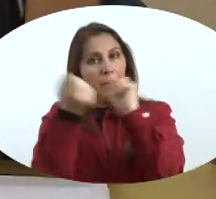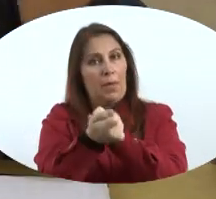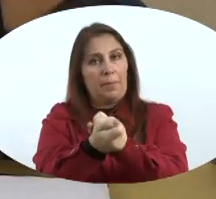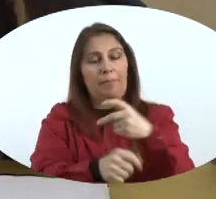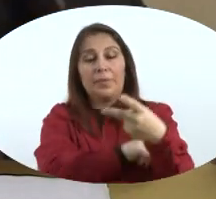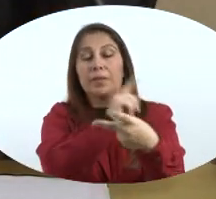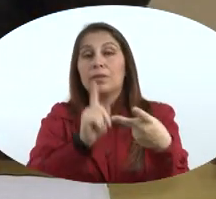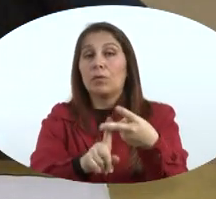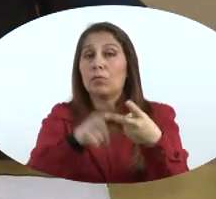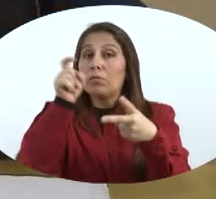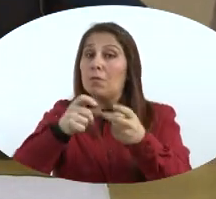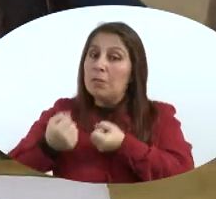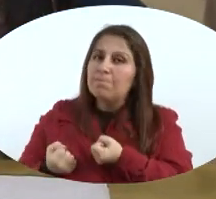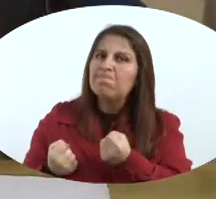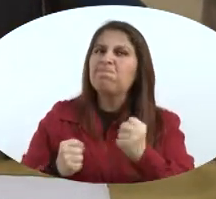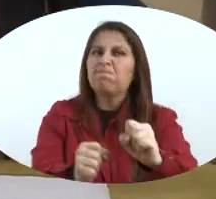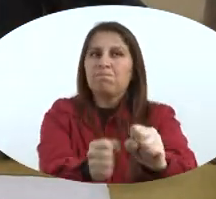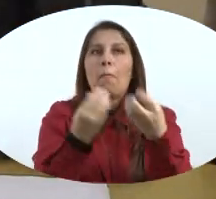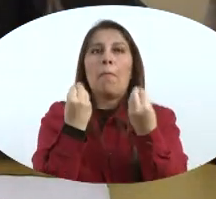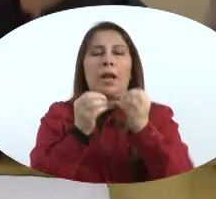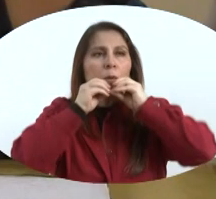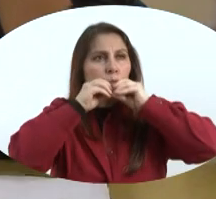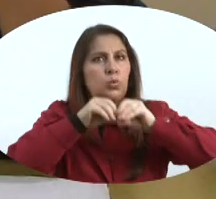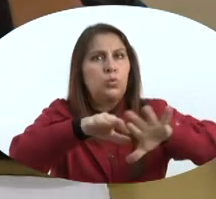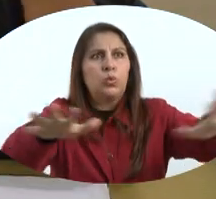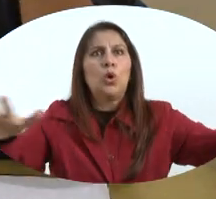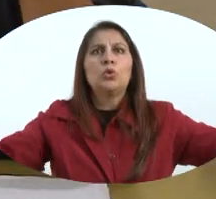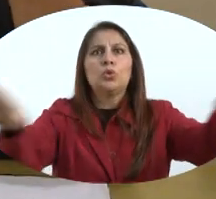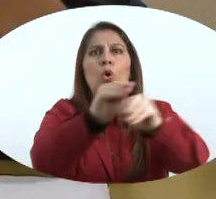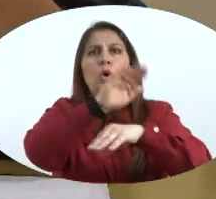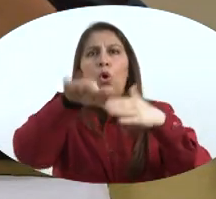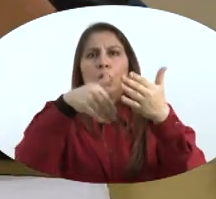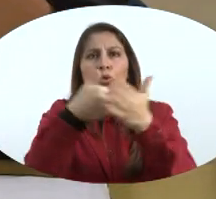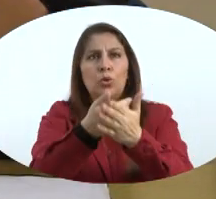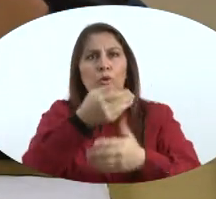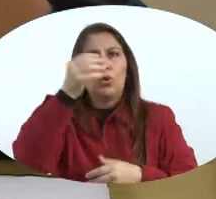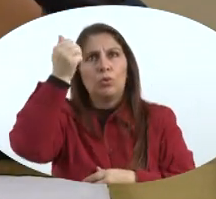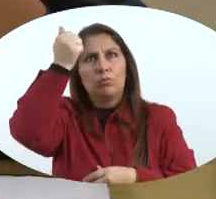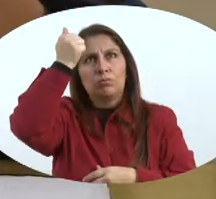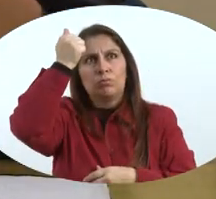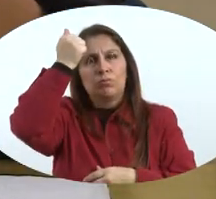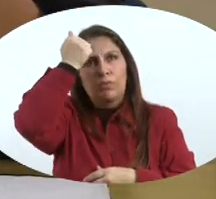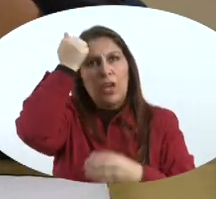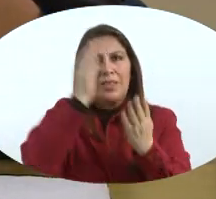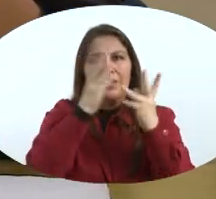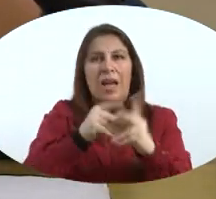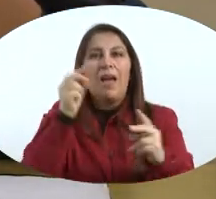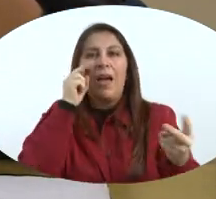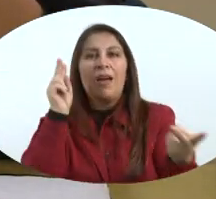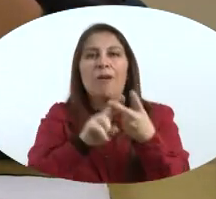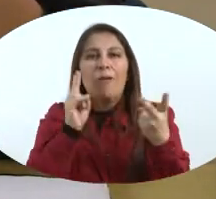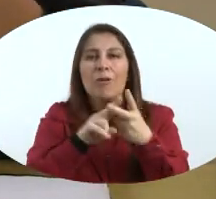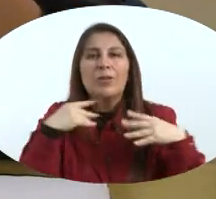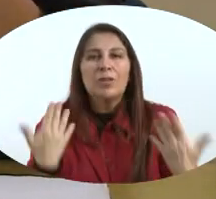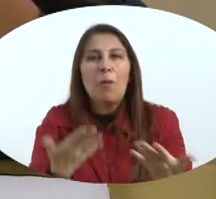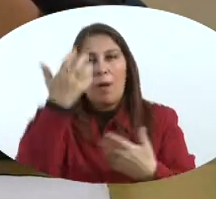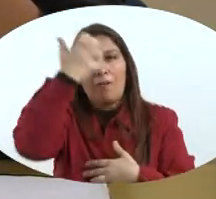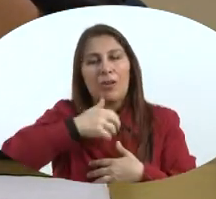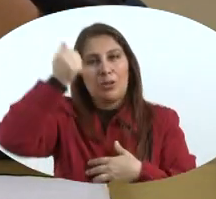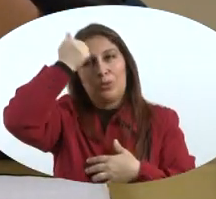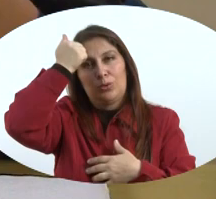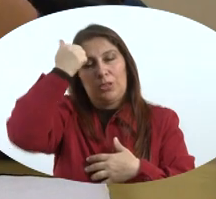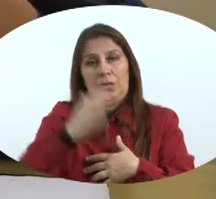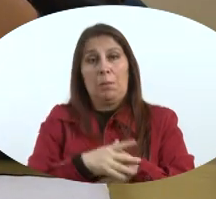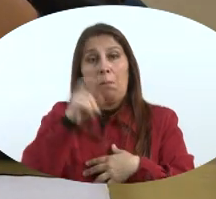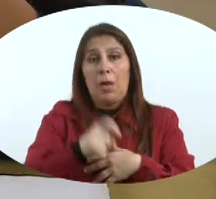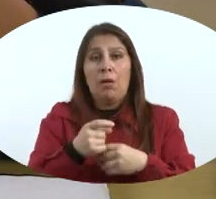tenemos que hacer un esfuerzo grande para que la gente lo conozca y sepa cuál es ese mecanismo luego acá la invitación es abierta a que trabajemos en equipo a que lo